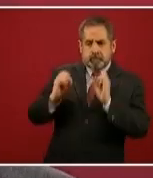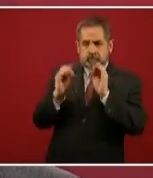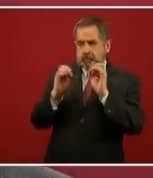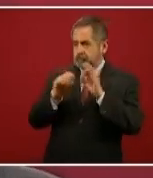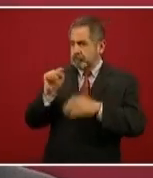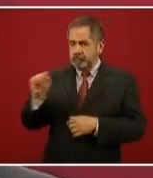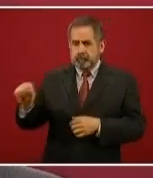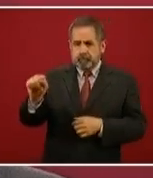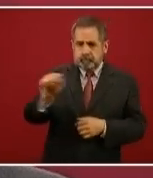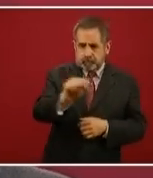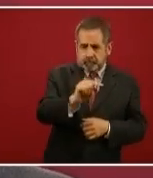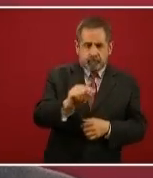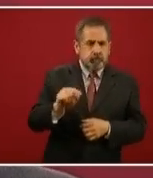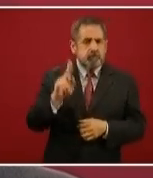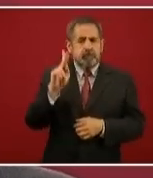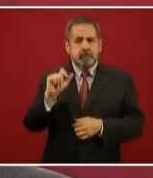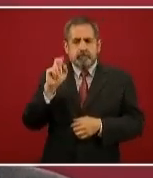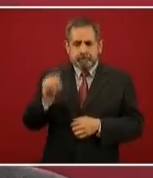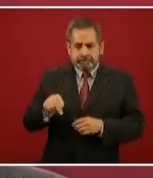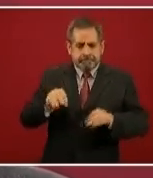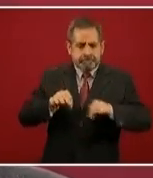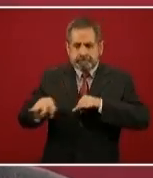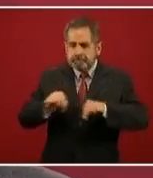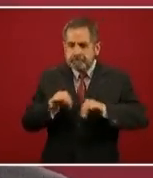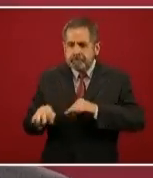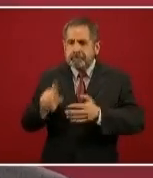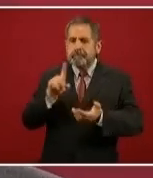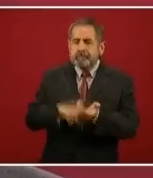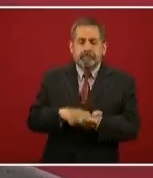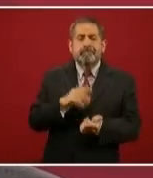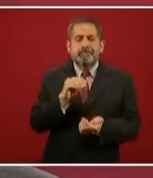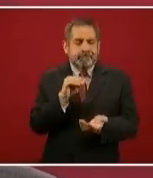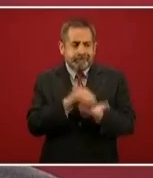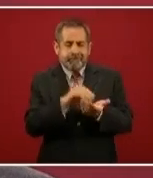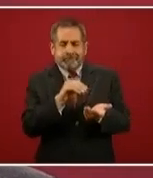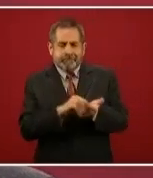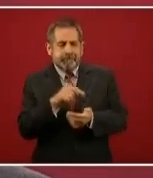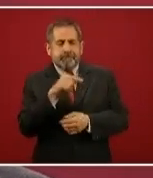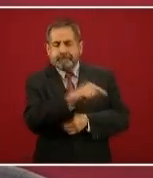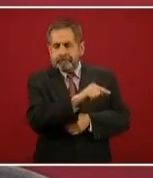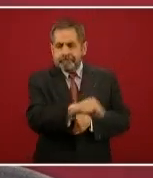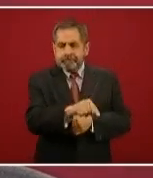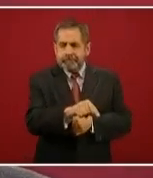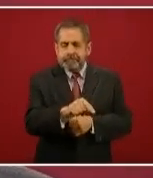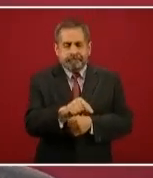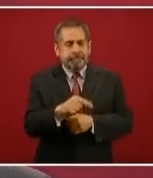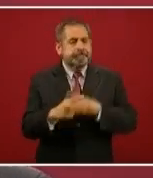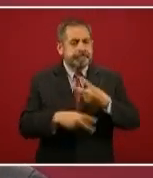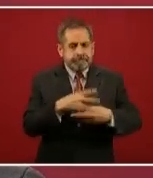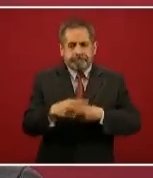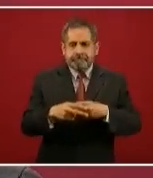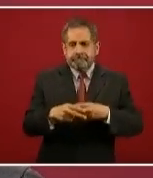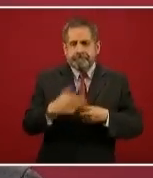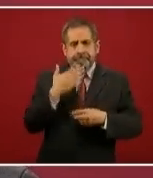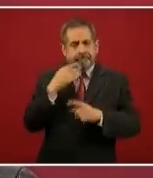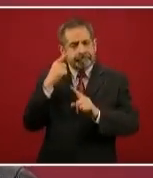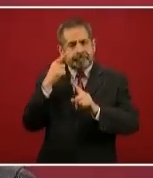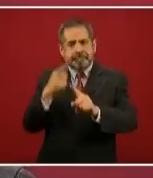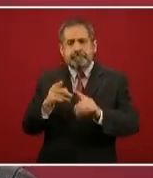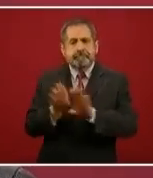en práctica sus planes de continuidad de operaciones para garantizar el funcionamiento y el logro de la